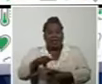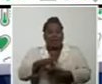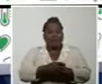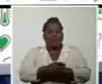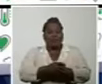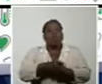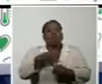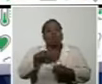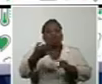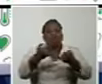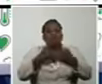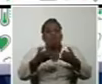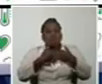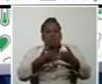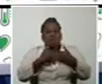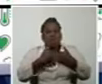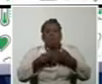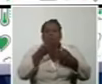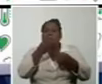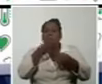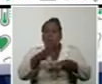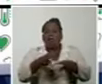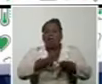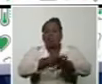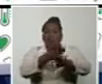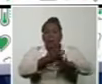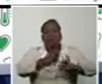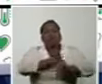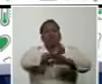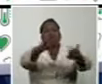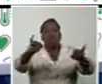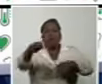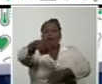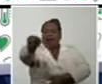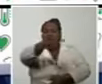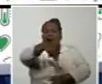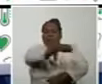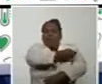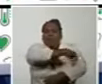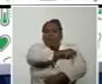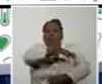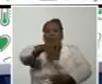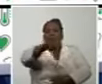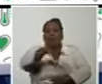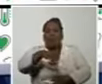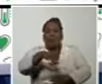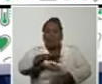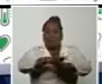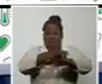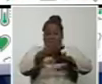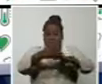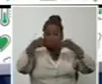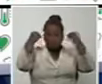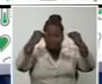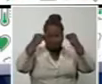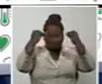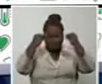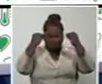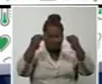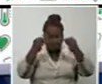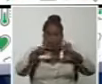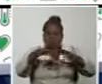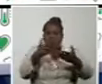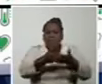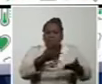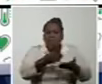obteniendo toda esta información para poder ofrecérselas a ustedes a partir, por supuesto, del análisis de los test que se